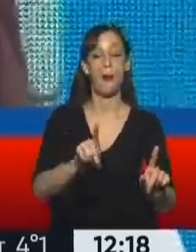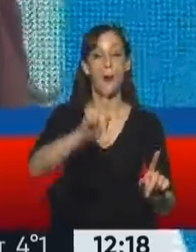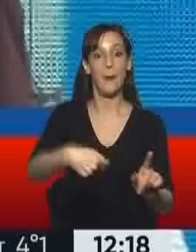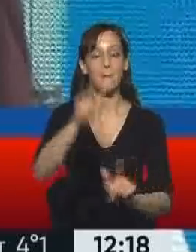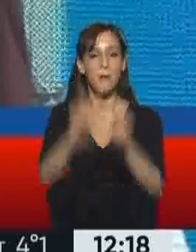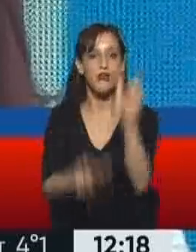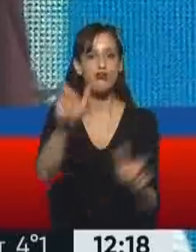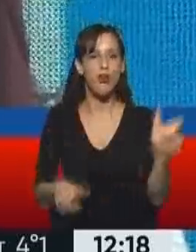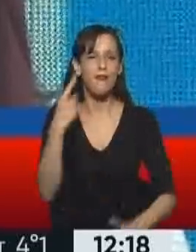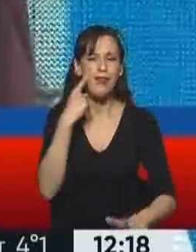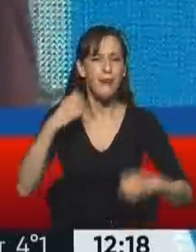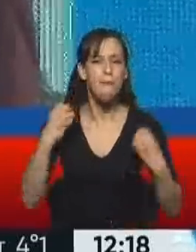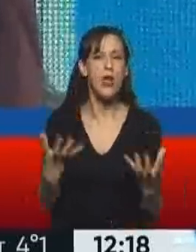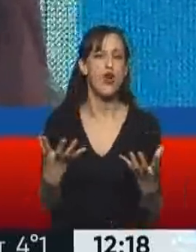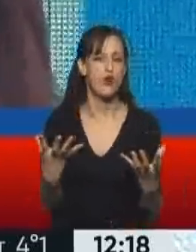vivir mejor.